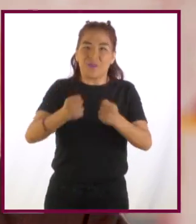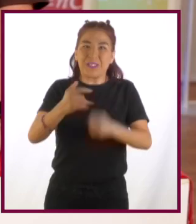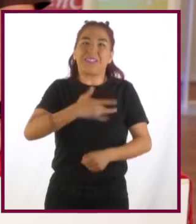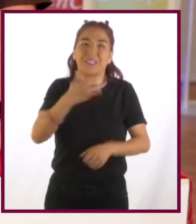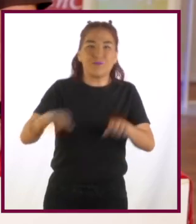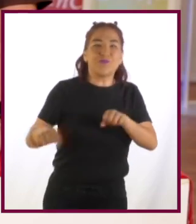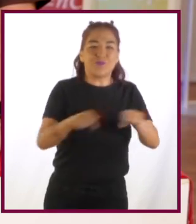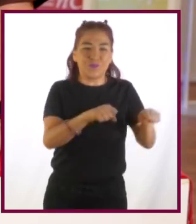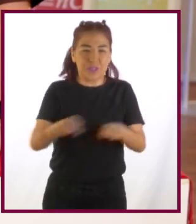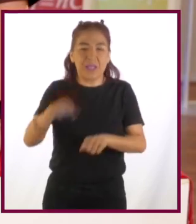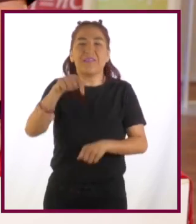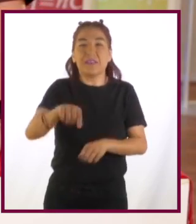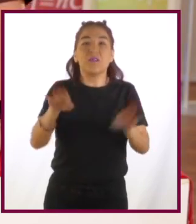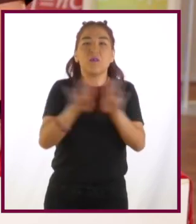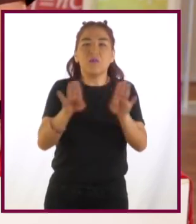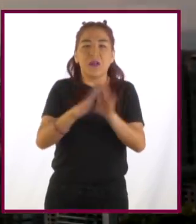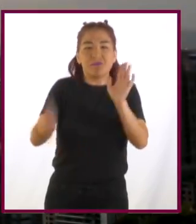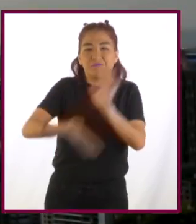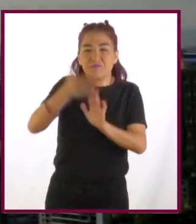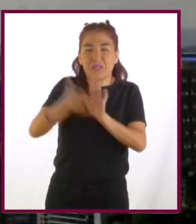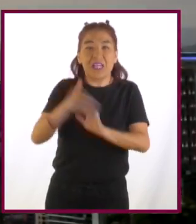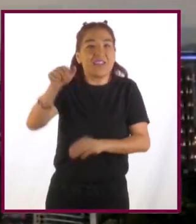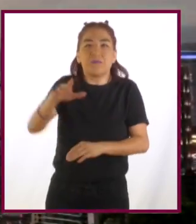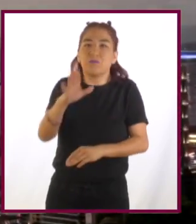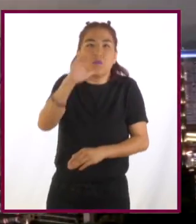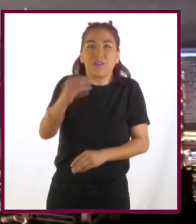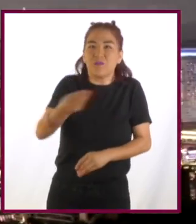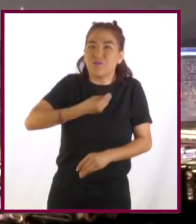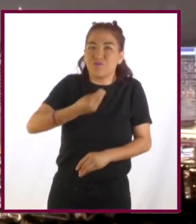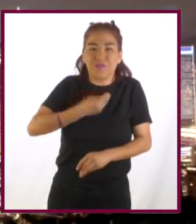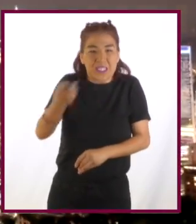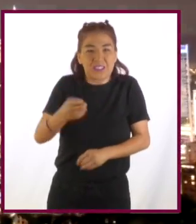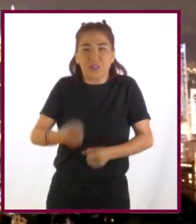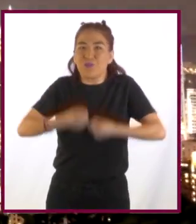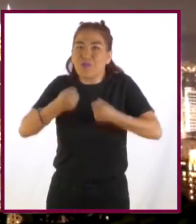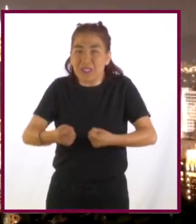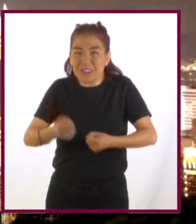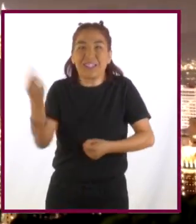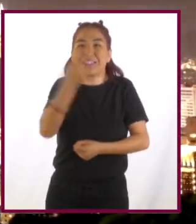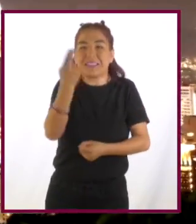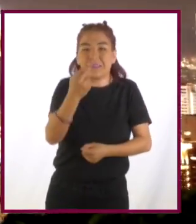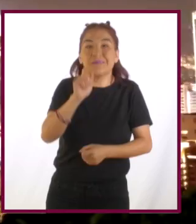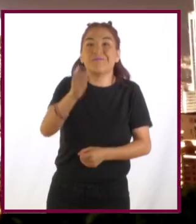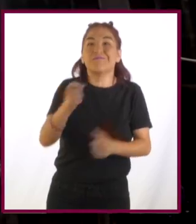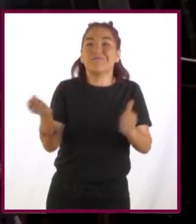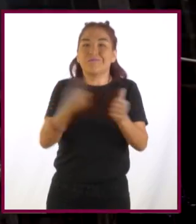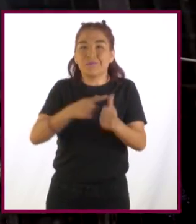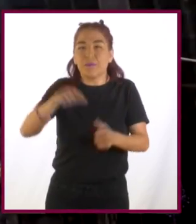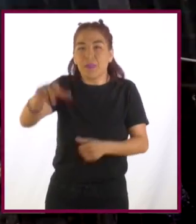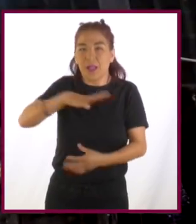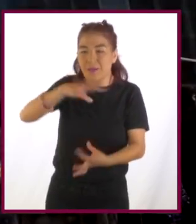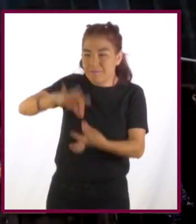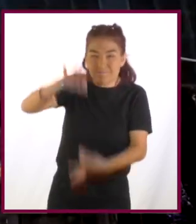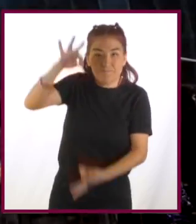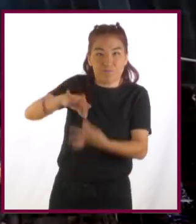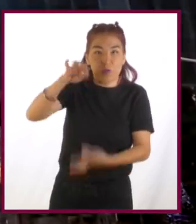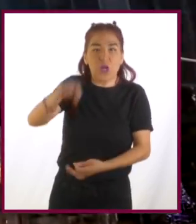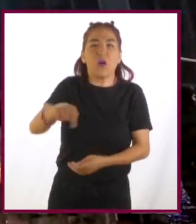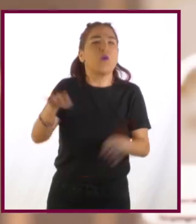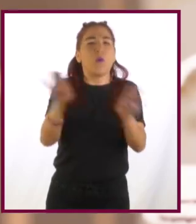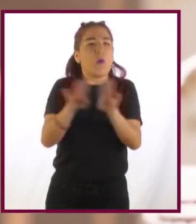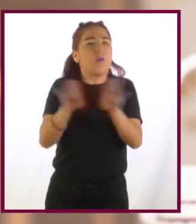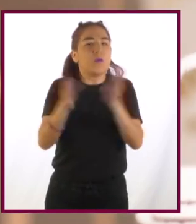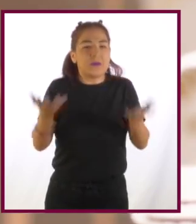México. Construirlos demasiado rígidos podría causar que no soporten este tipo de fuerzas, por lo que se busca tengan cierta